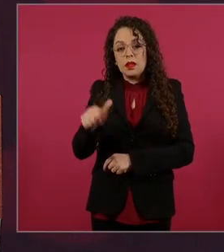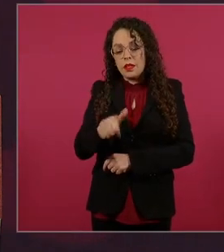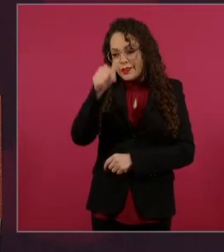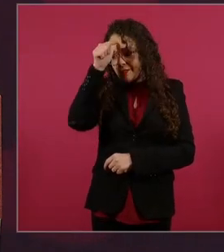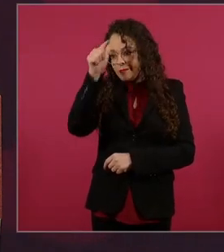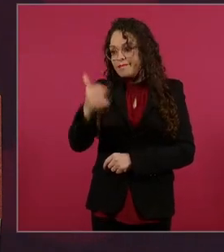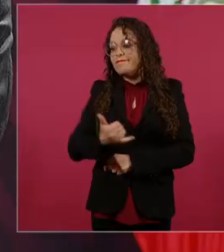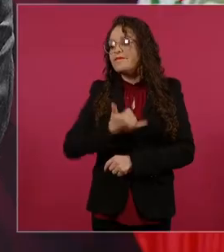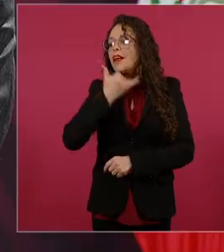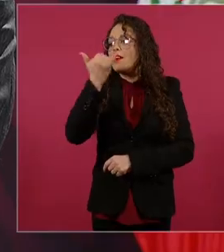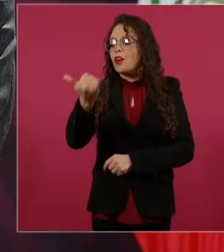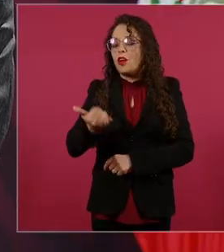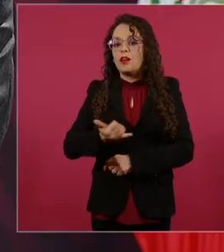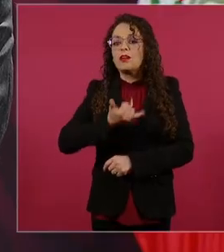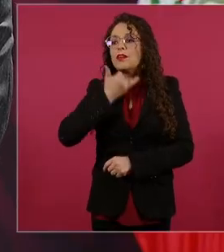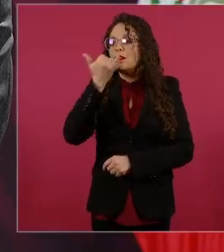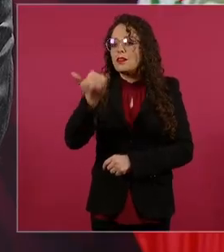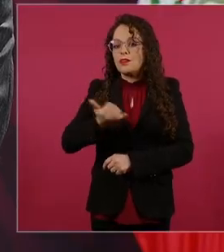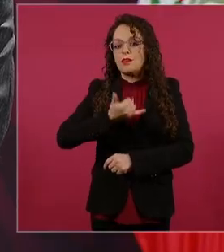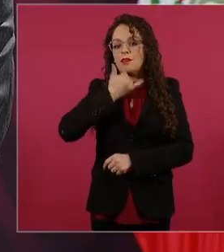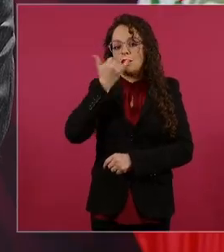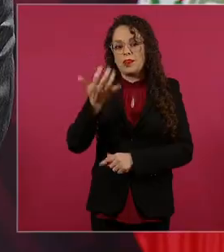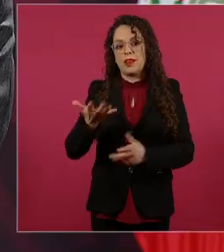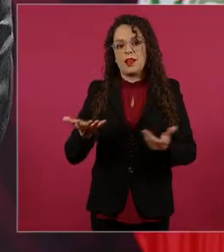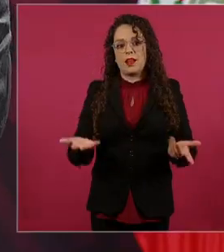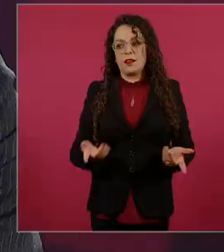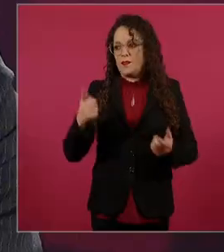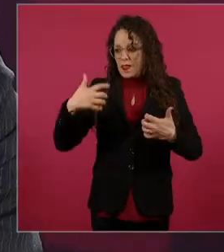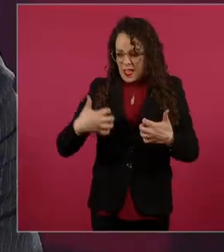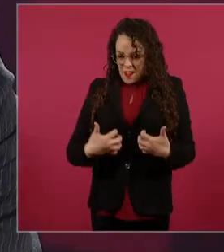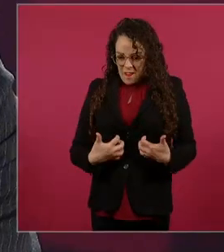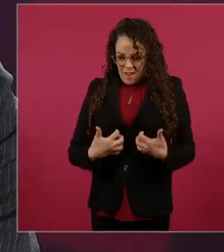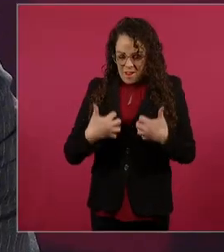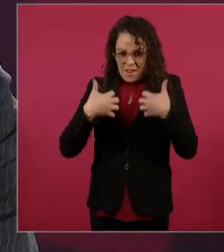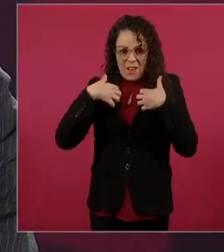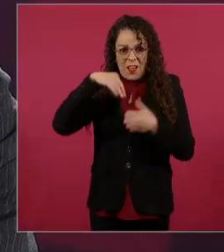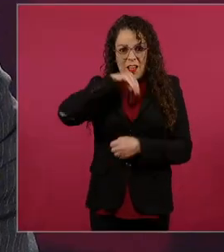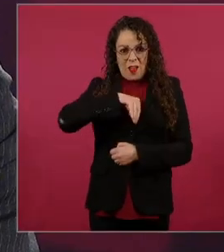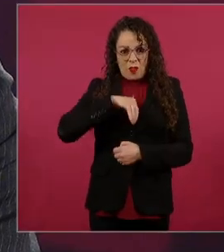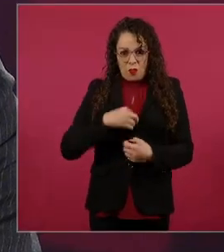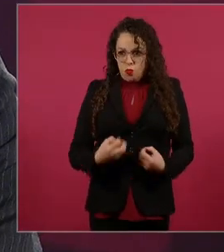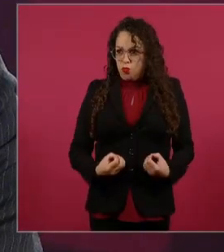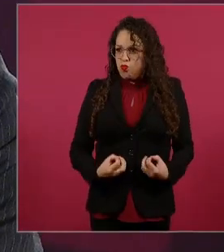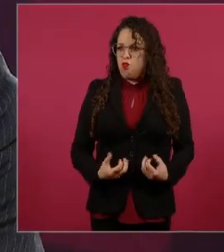es que aunque se tenga el corazón caliente hay que tener la cabeza fría